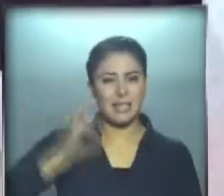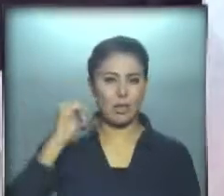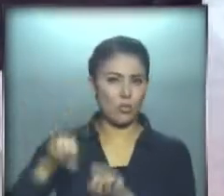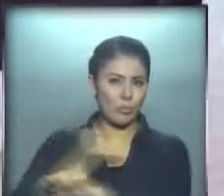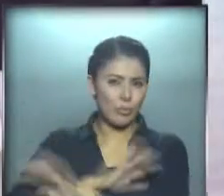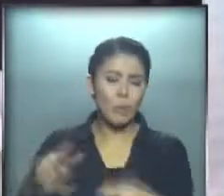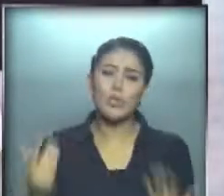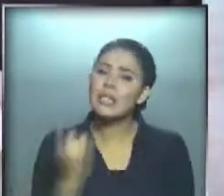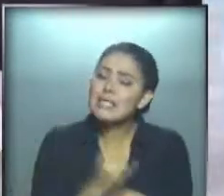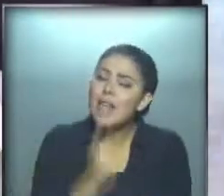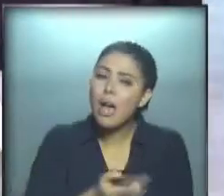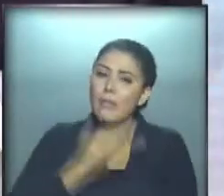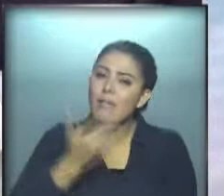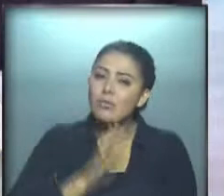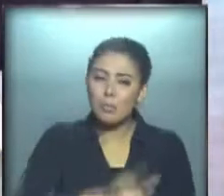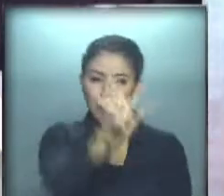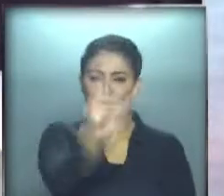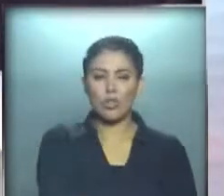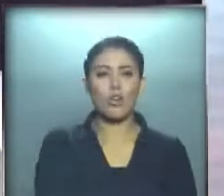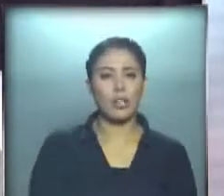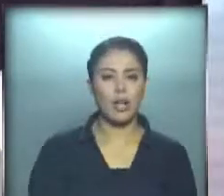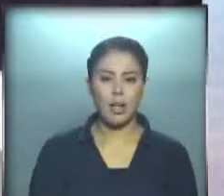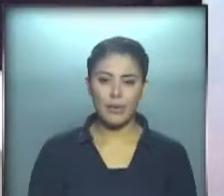hablando siempre de un personaje que